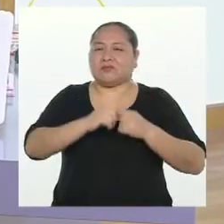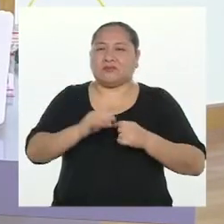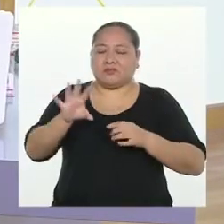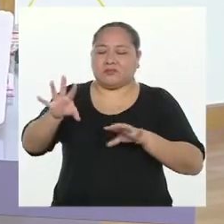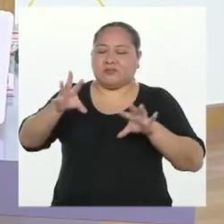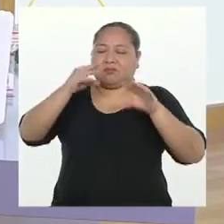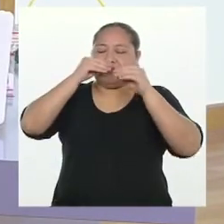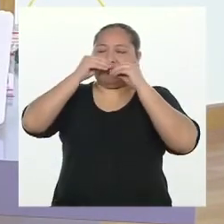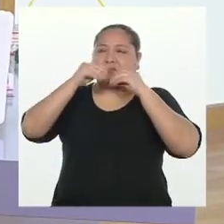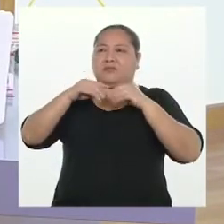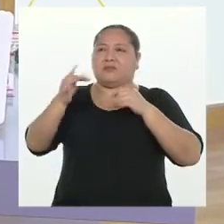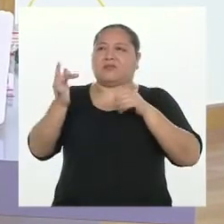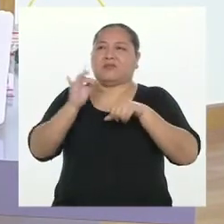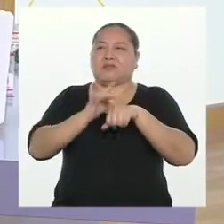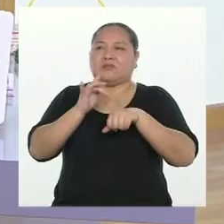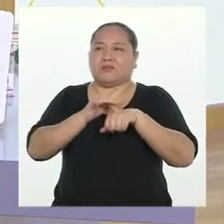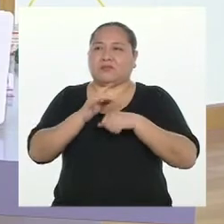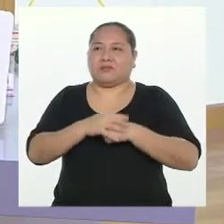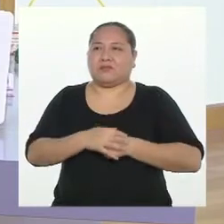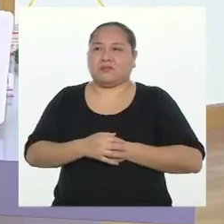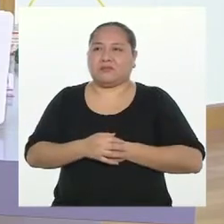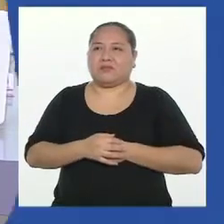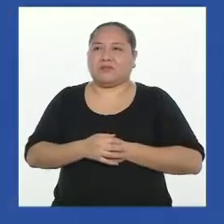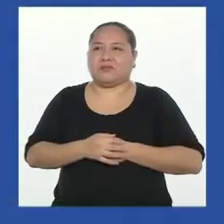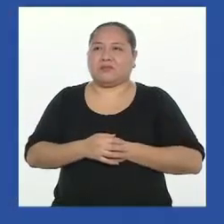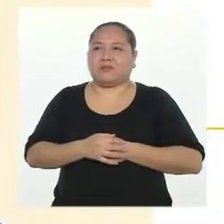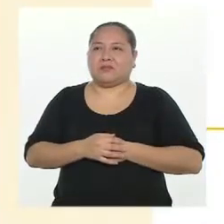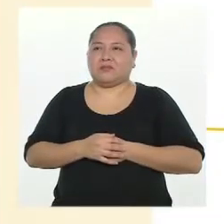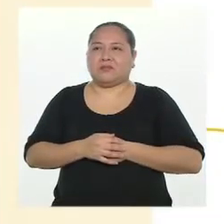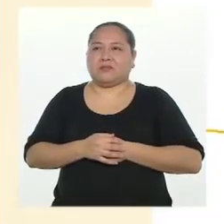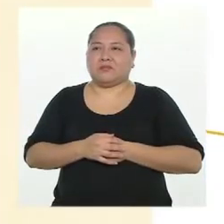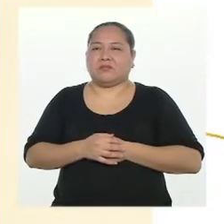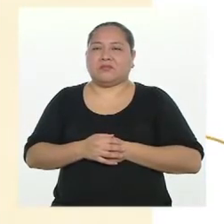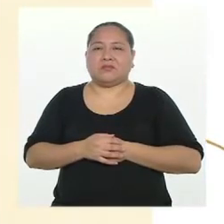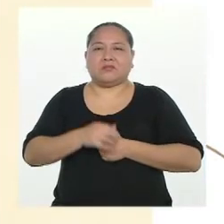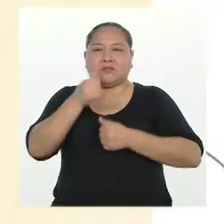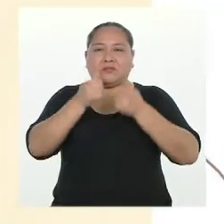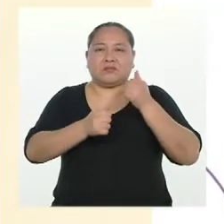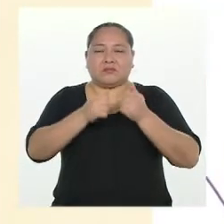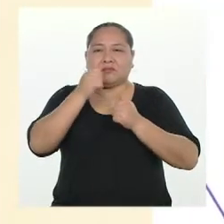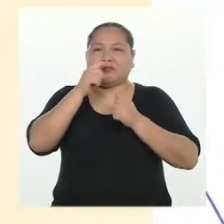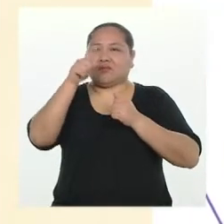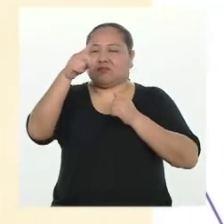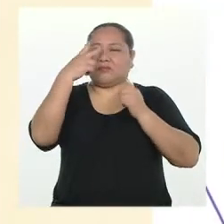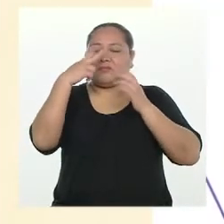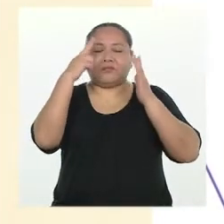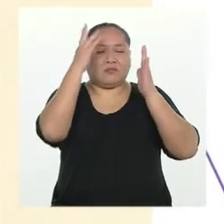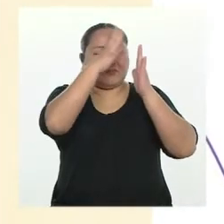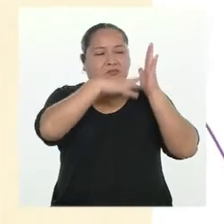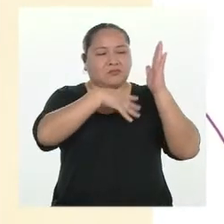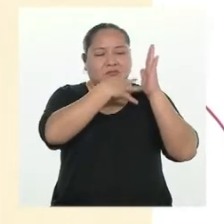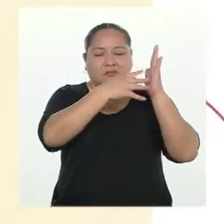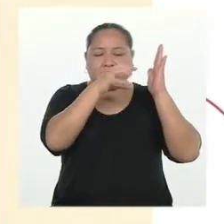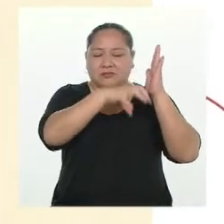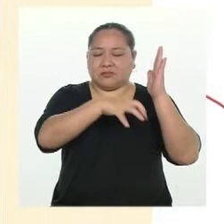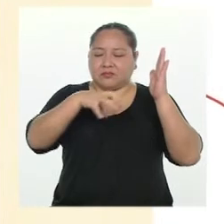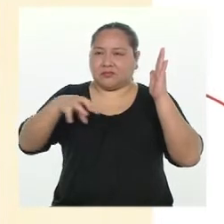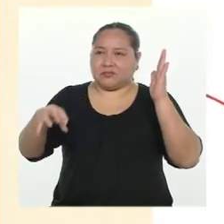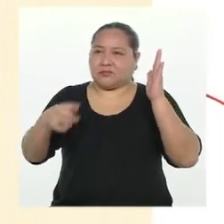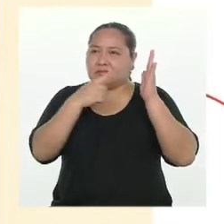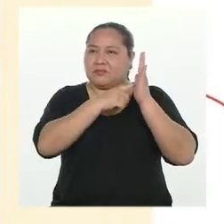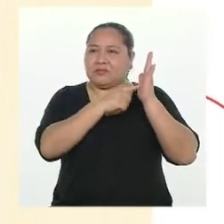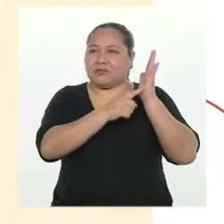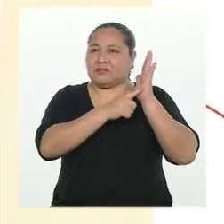un contacto directo. ¿Cuáles fueron las observaciones del crecimiento de las colonias